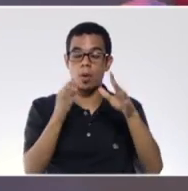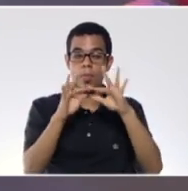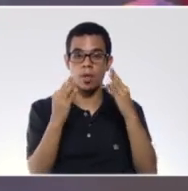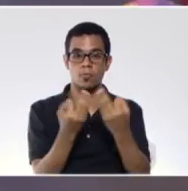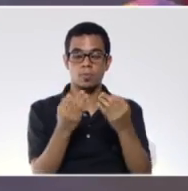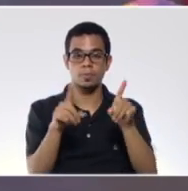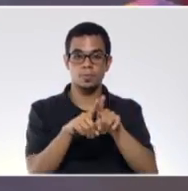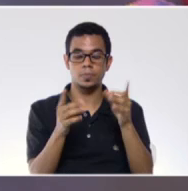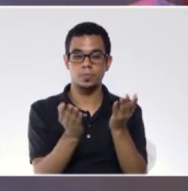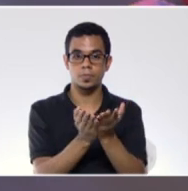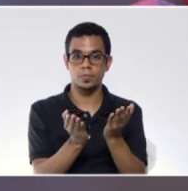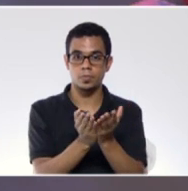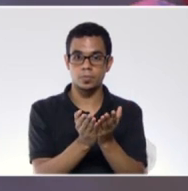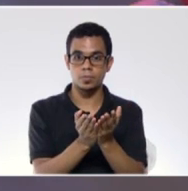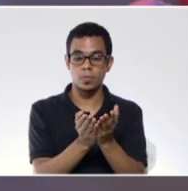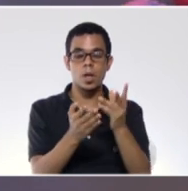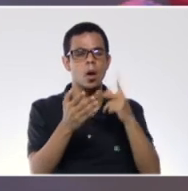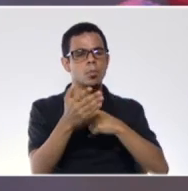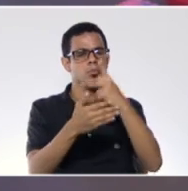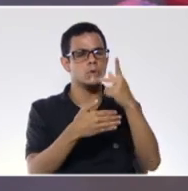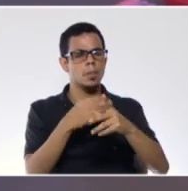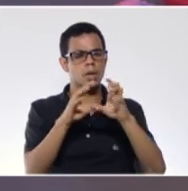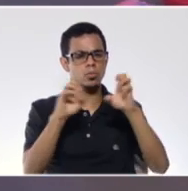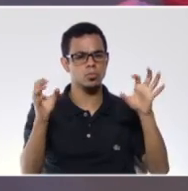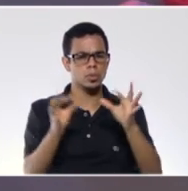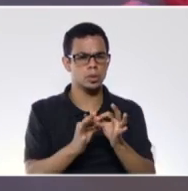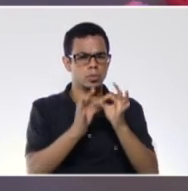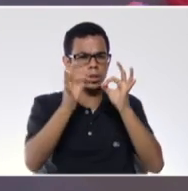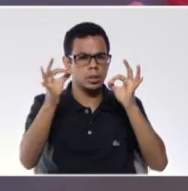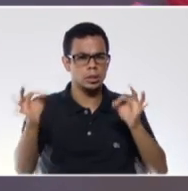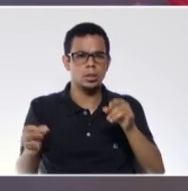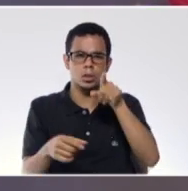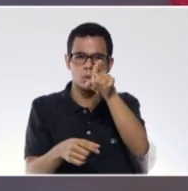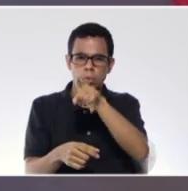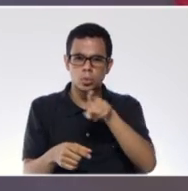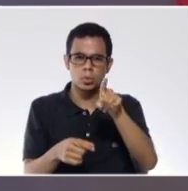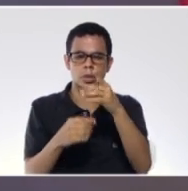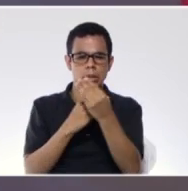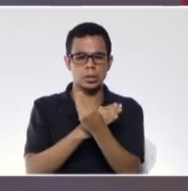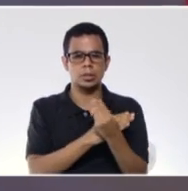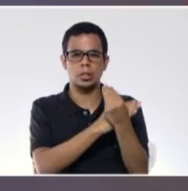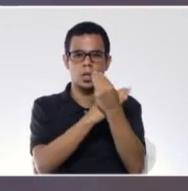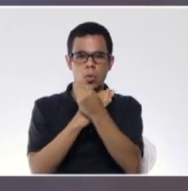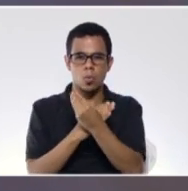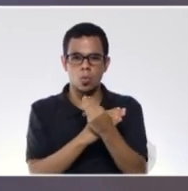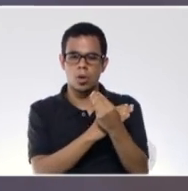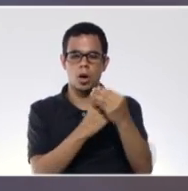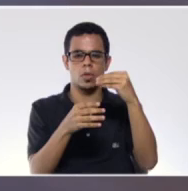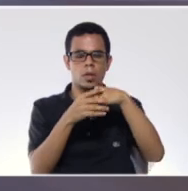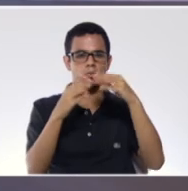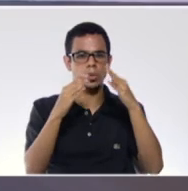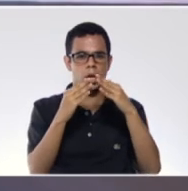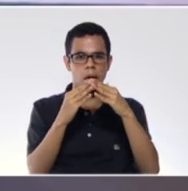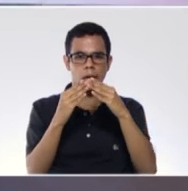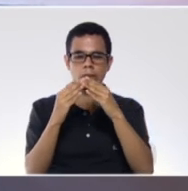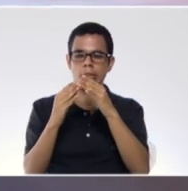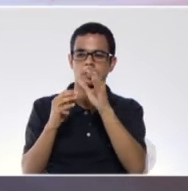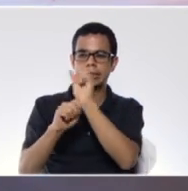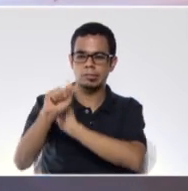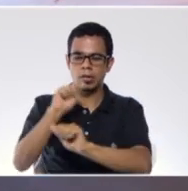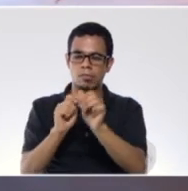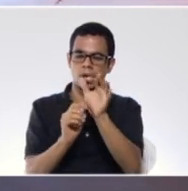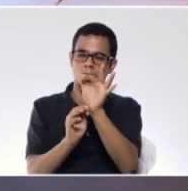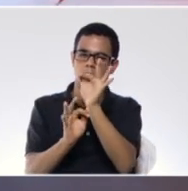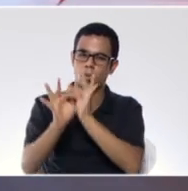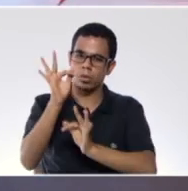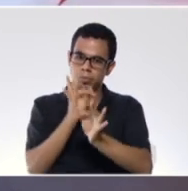una Escuela. Programa de educación a distancia que busca que ustedes estén seguras y seguros en casa, protegidos ante el COVID-19 y sus nuevas